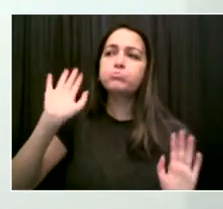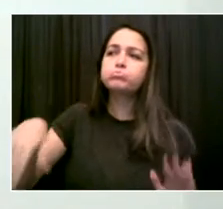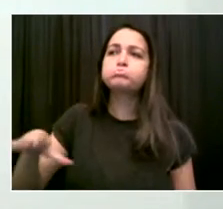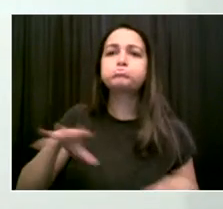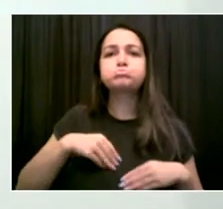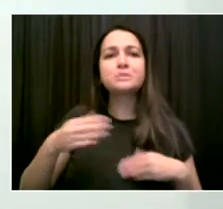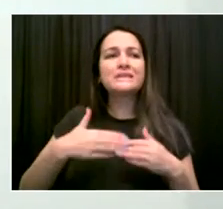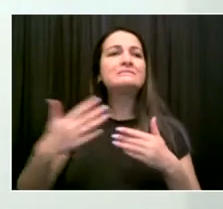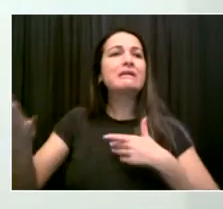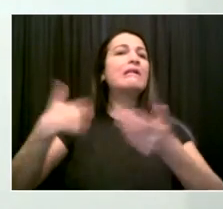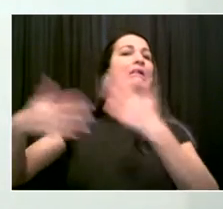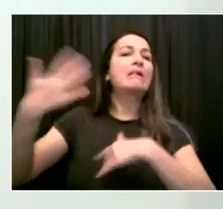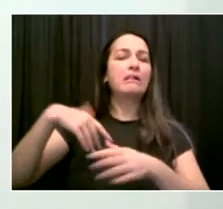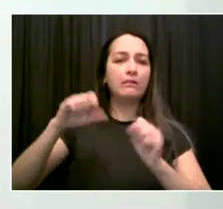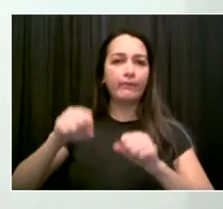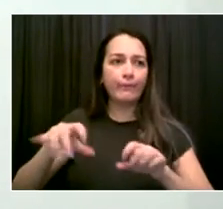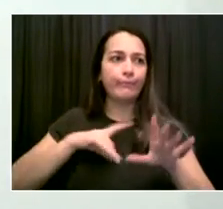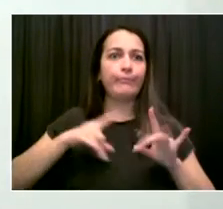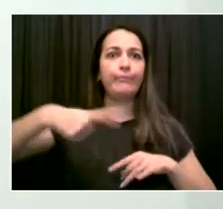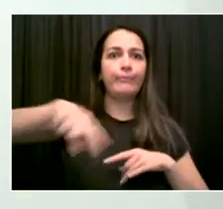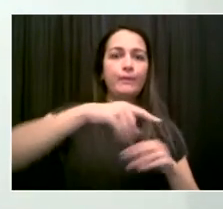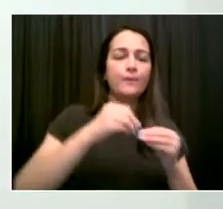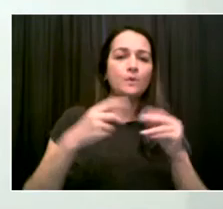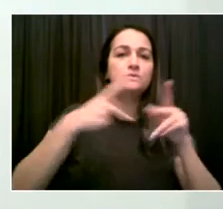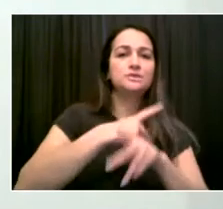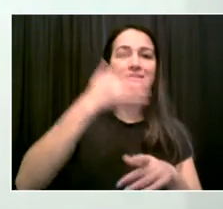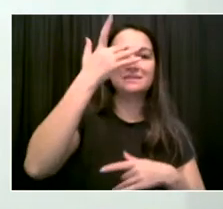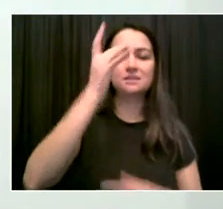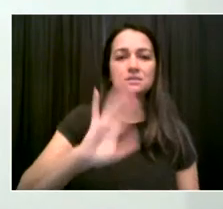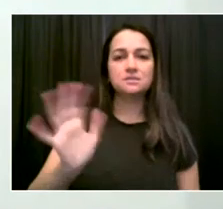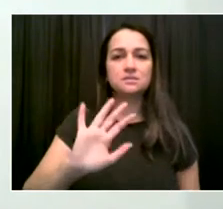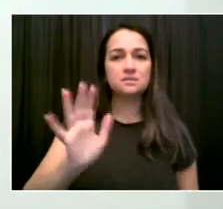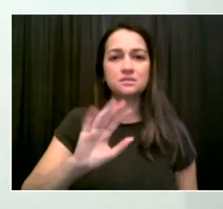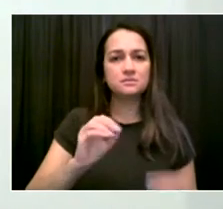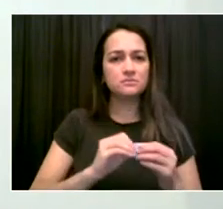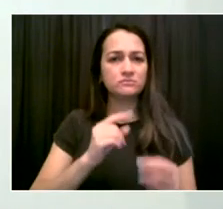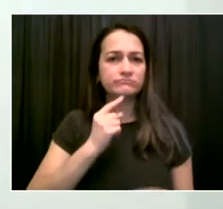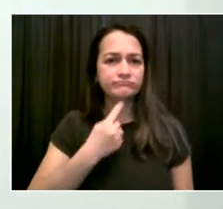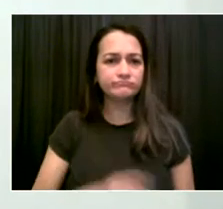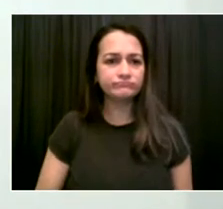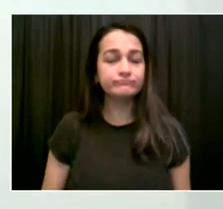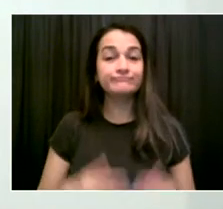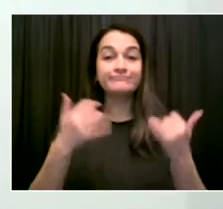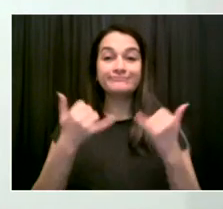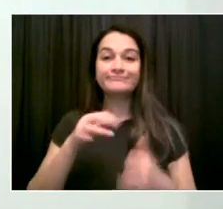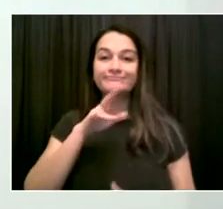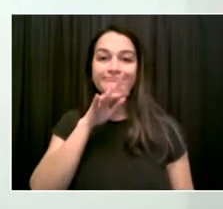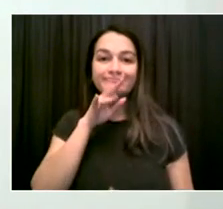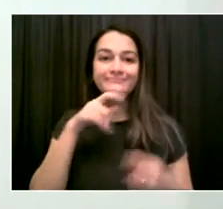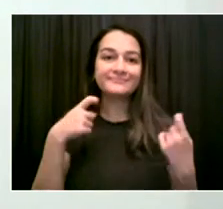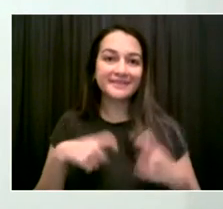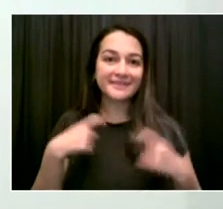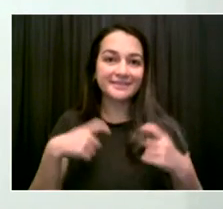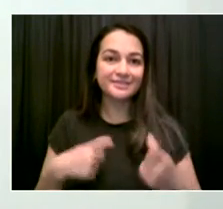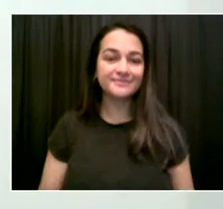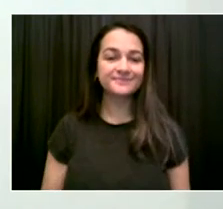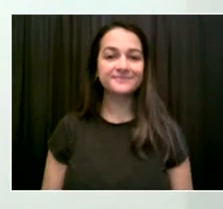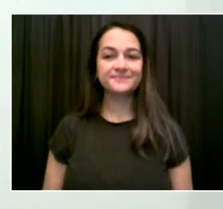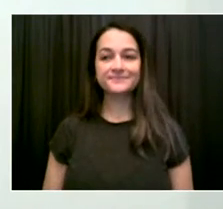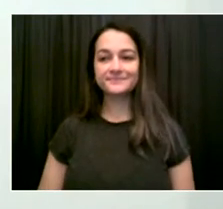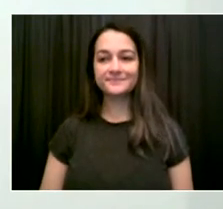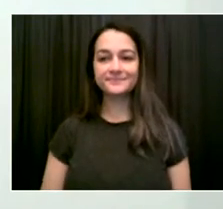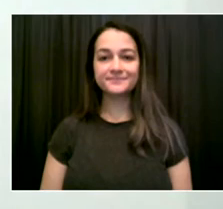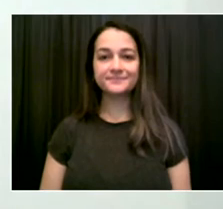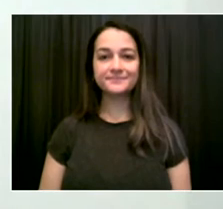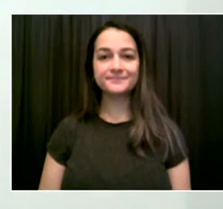al alcalde por su liderazgo. Esta es una medida práctica y sana que va a salvar vidas.